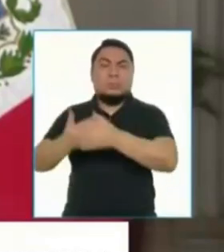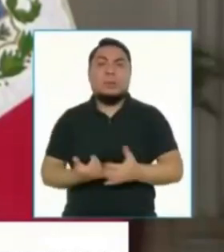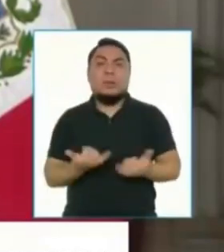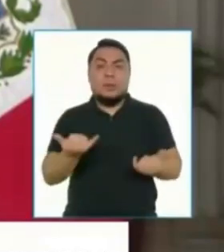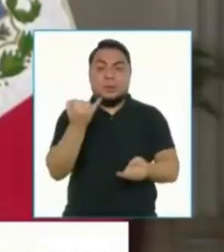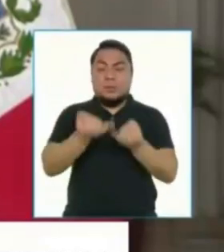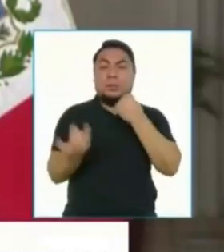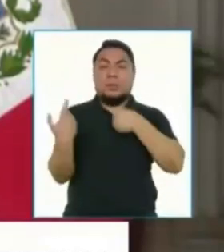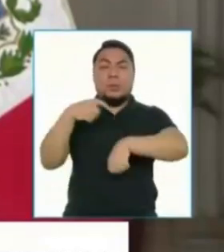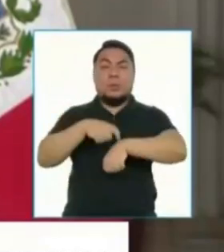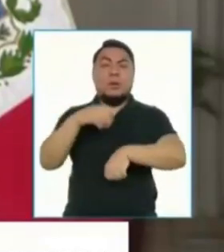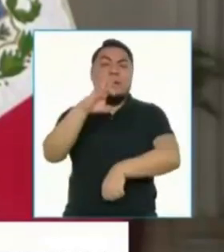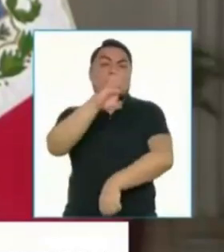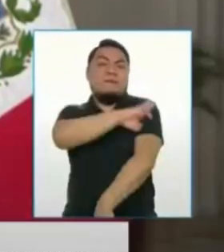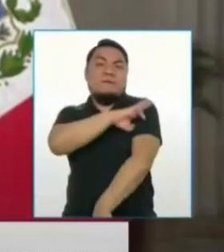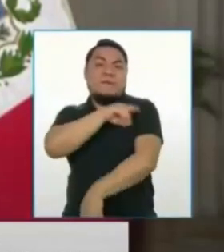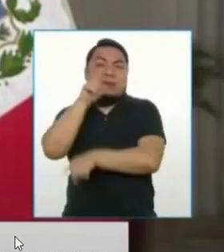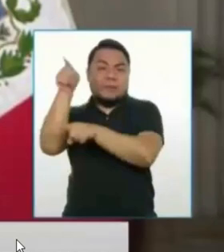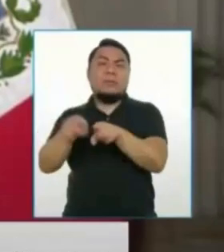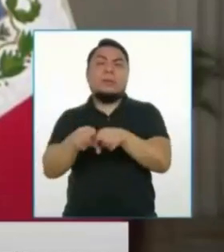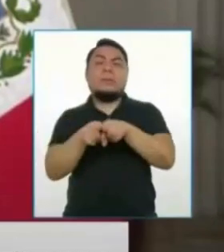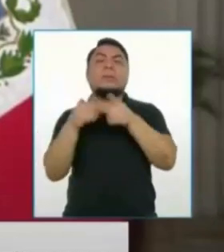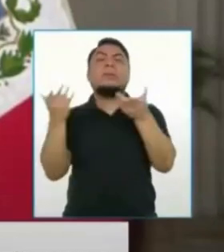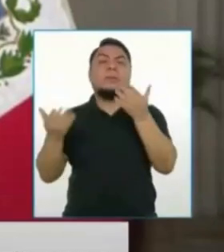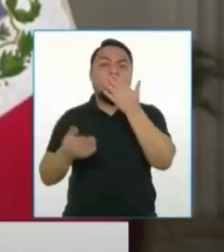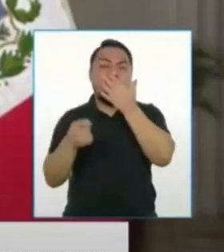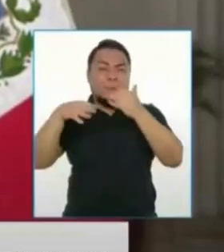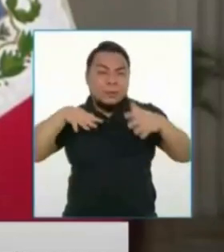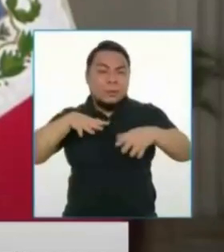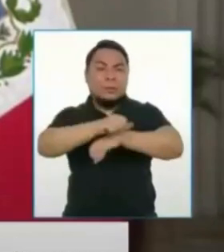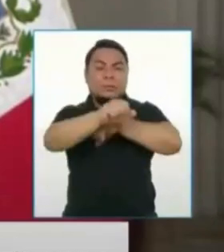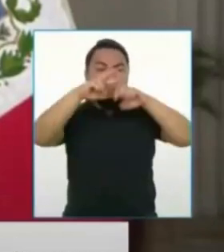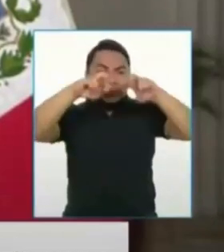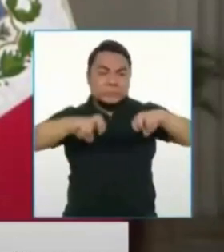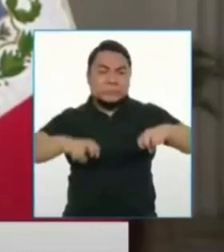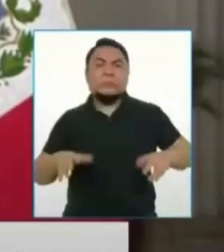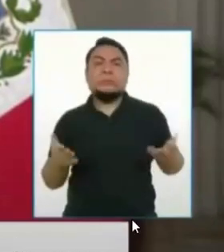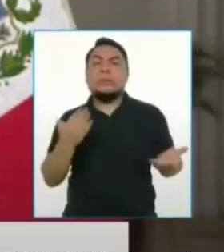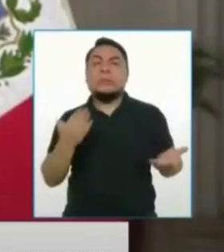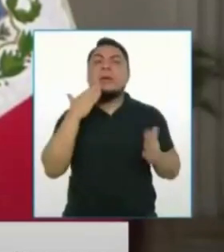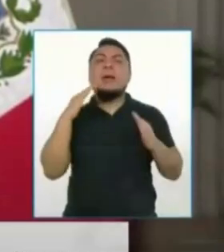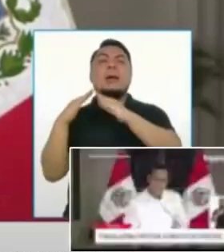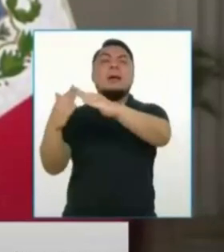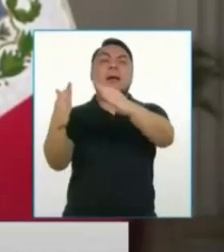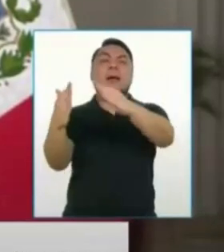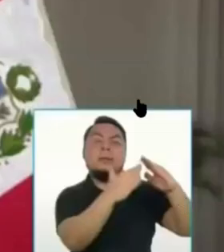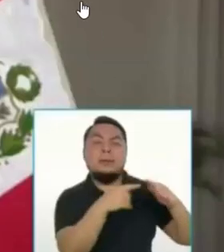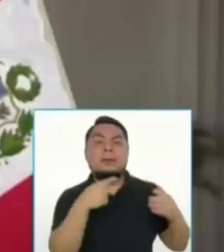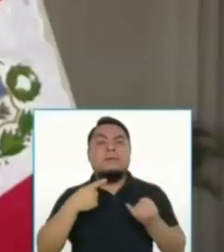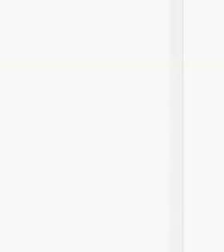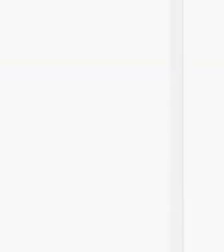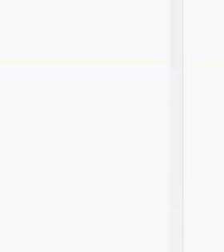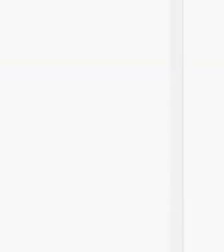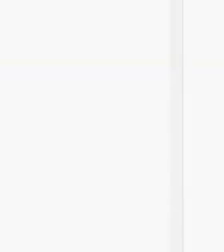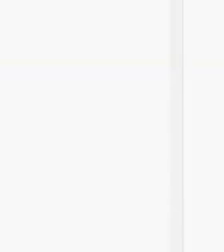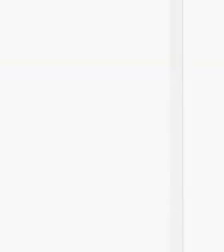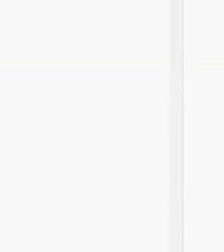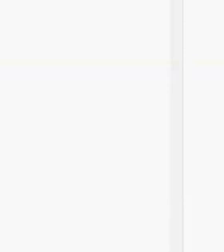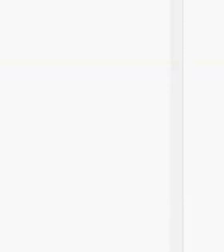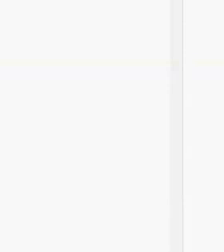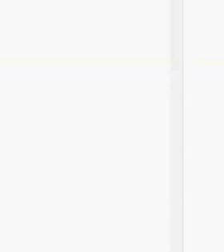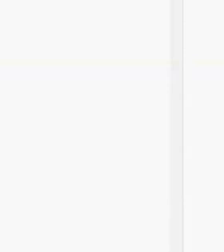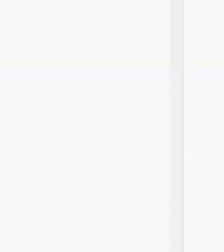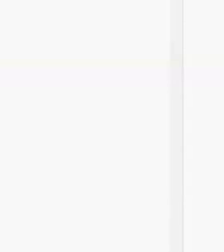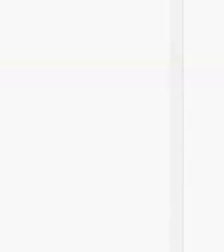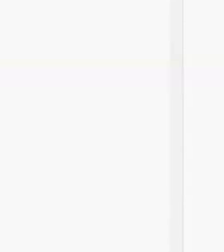¿es posible revisarlo? De hecho, que se va a presentar. Creo que ya Nino Costa, a través del Partido Morado, lo manifestó. Lo